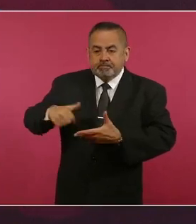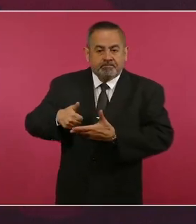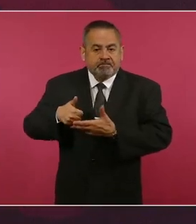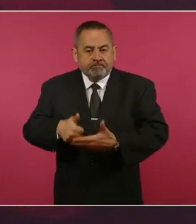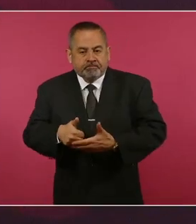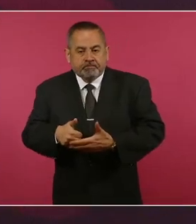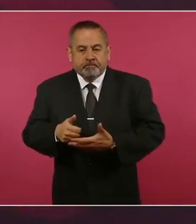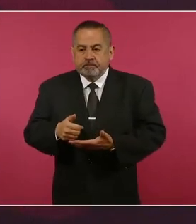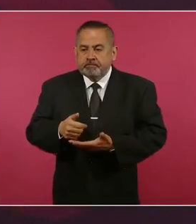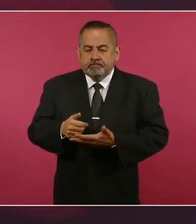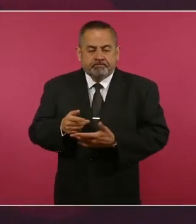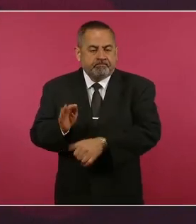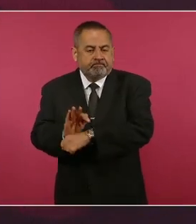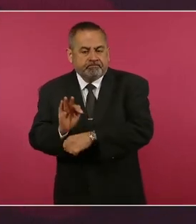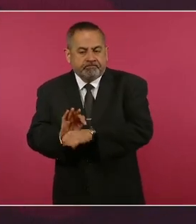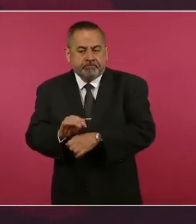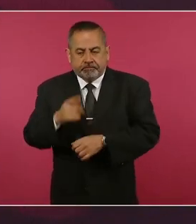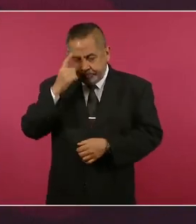facilitaron